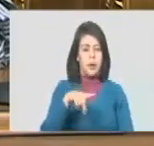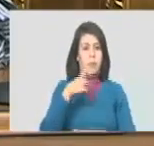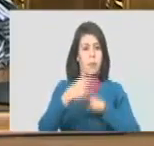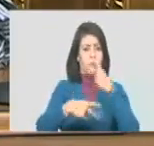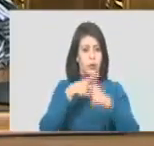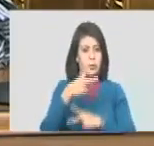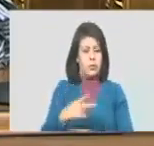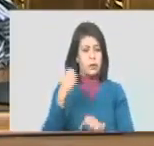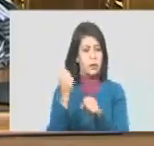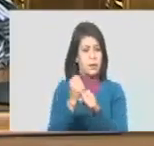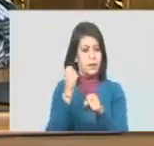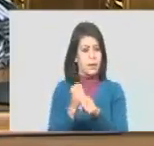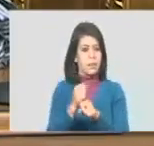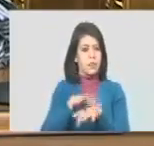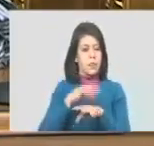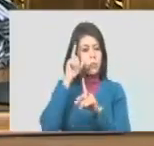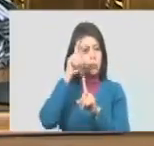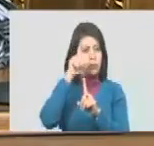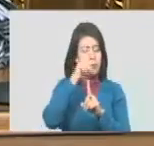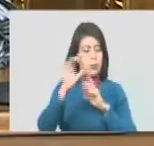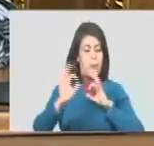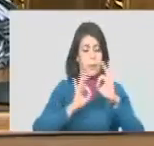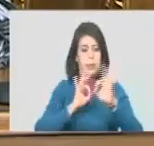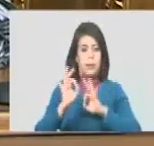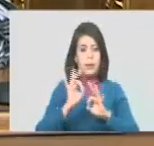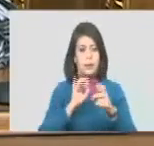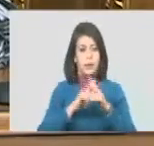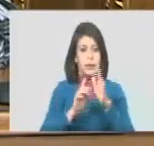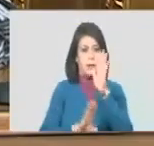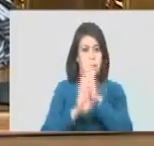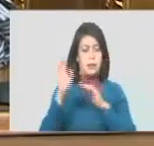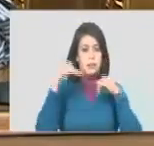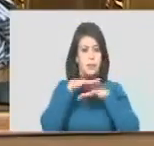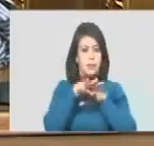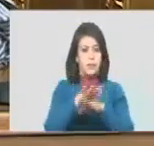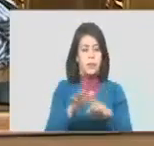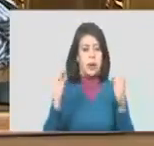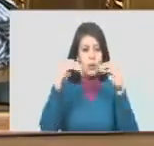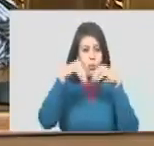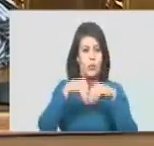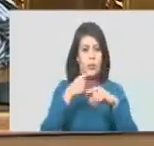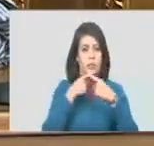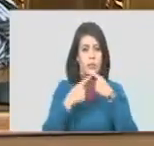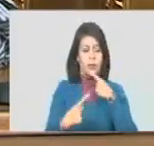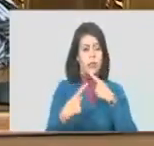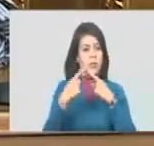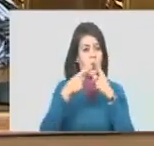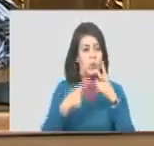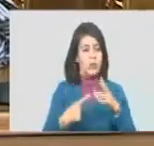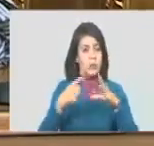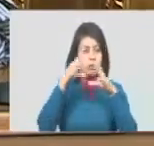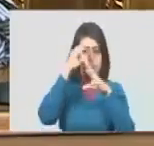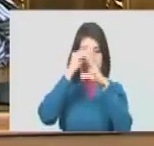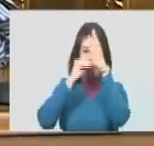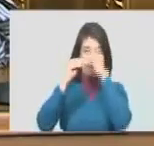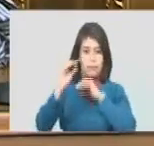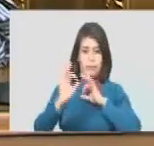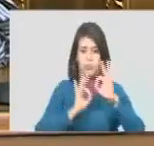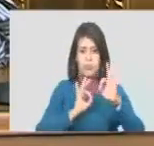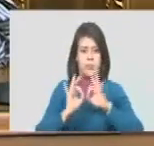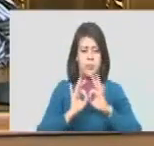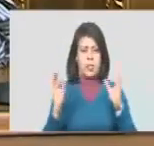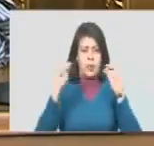proceso social de trabajo, su formación, capacitación y desarrollo integral, acorde con sus condiciones, capacidades y habilidades